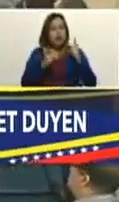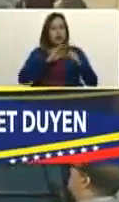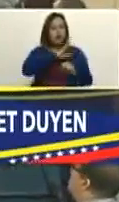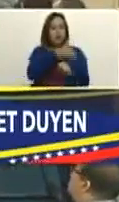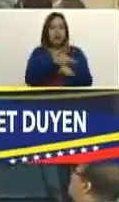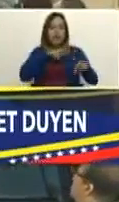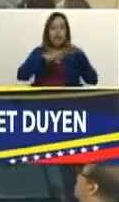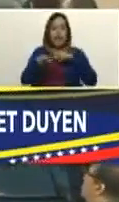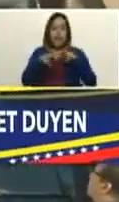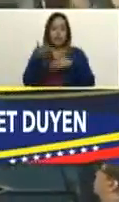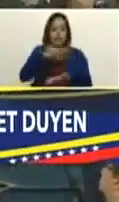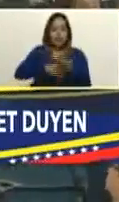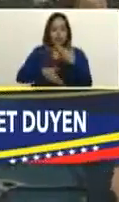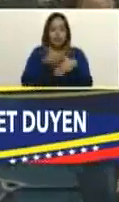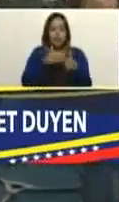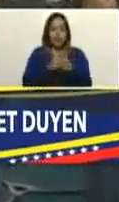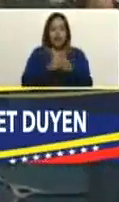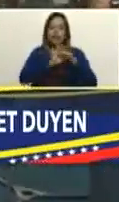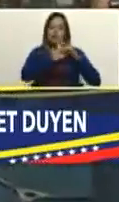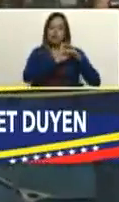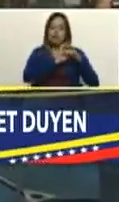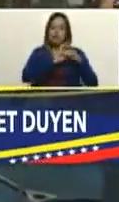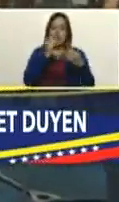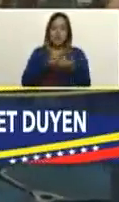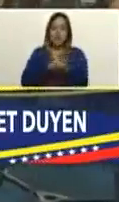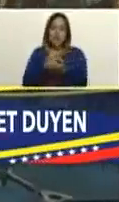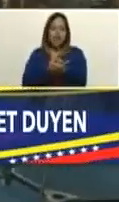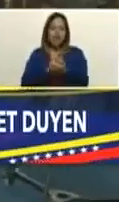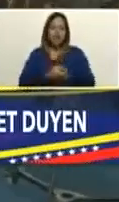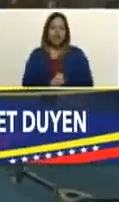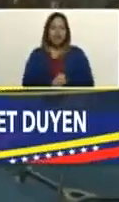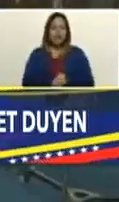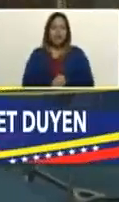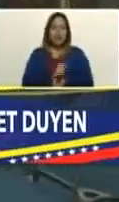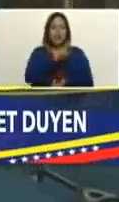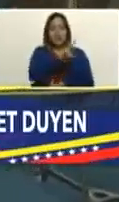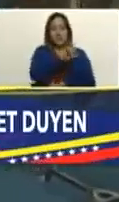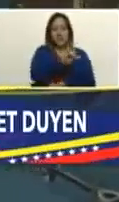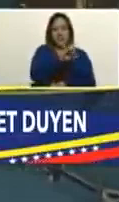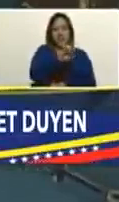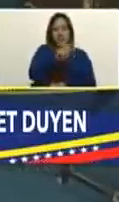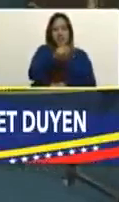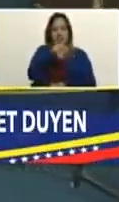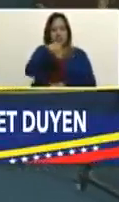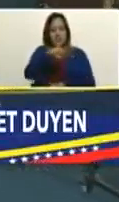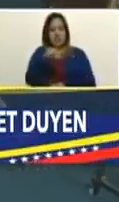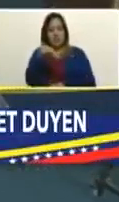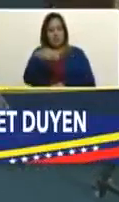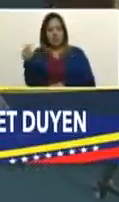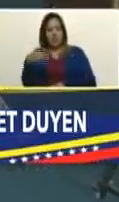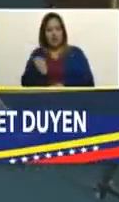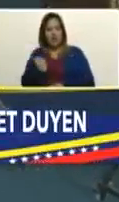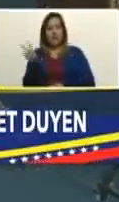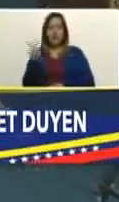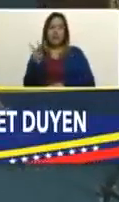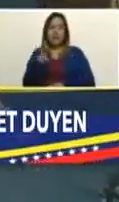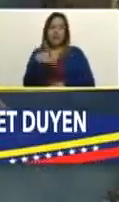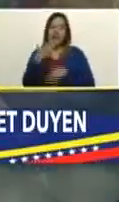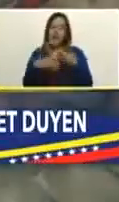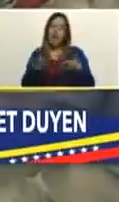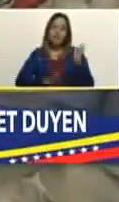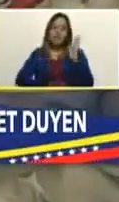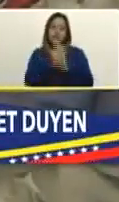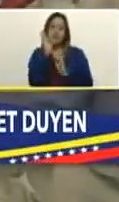relaciones de hermandad y solidaridad entre Vietnam y Venezuela, cada día más desarrolladas por la paz